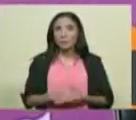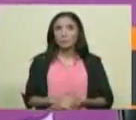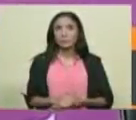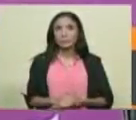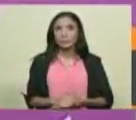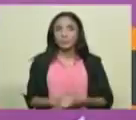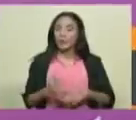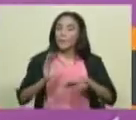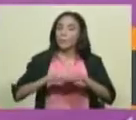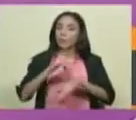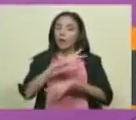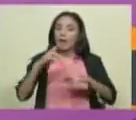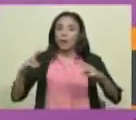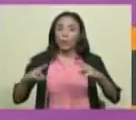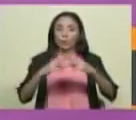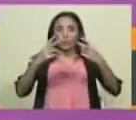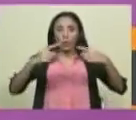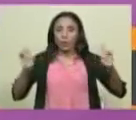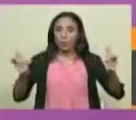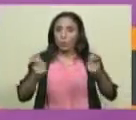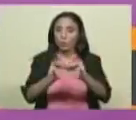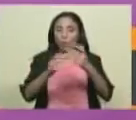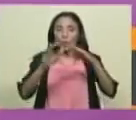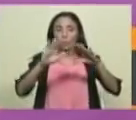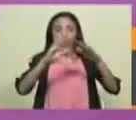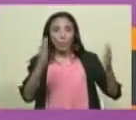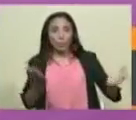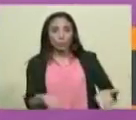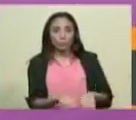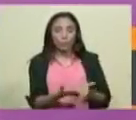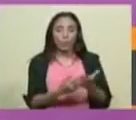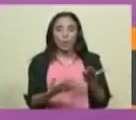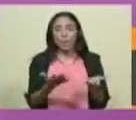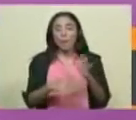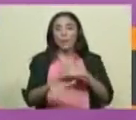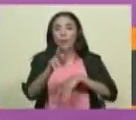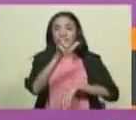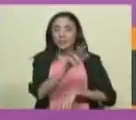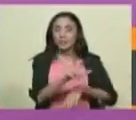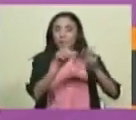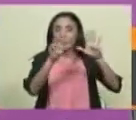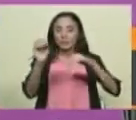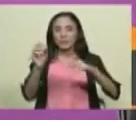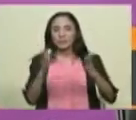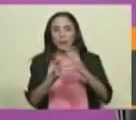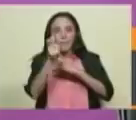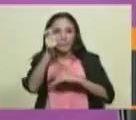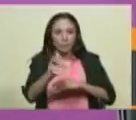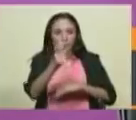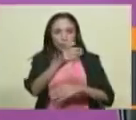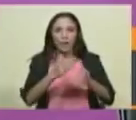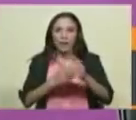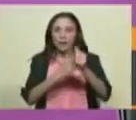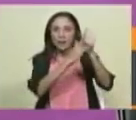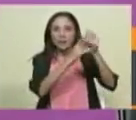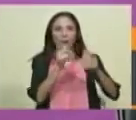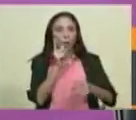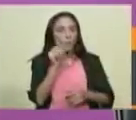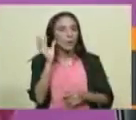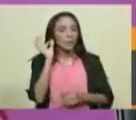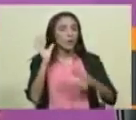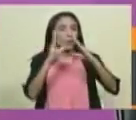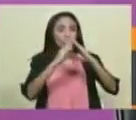un encuentro mundial con más de 360 delegados, delegadas, líderes y lideresas del